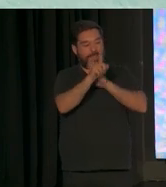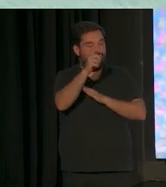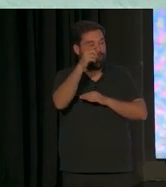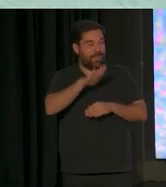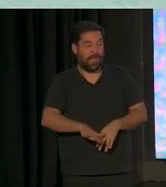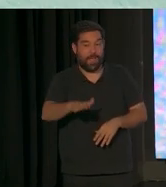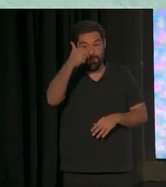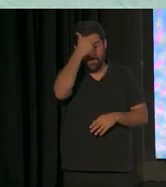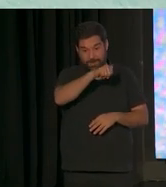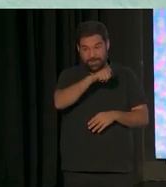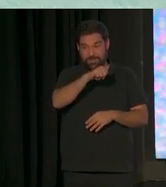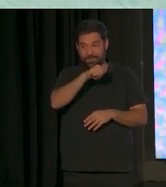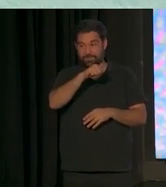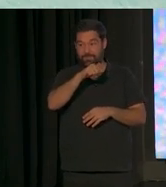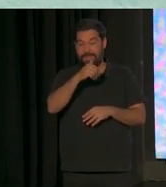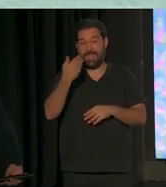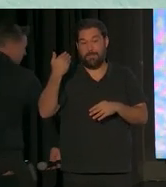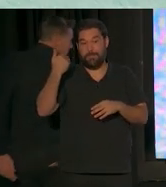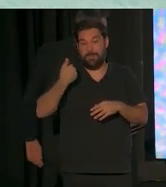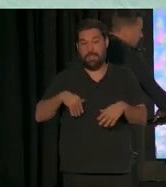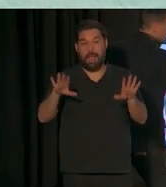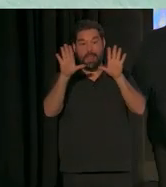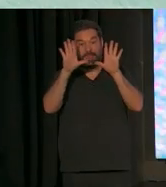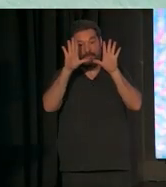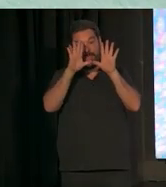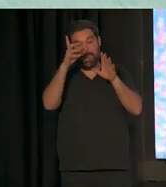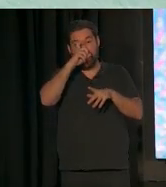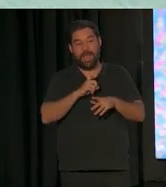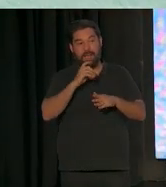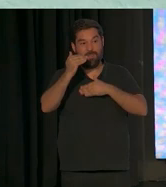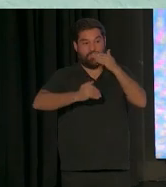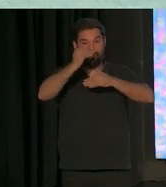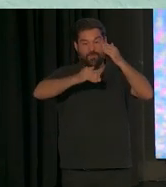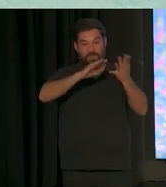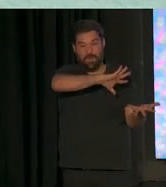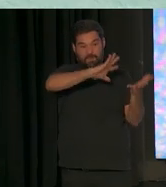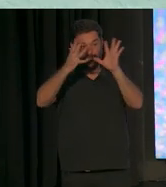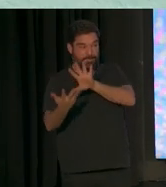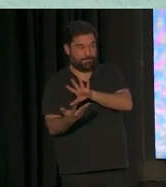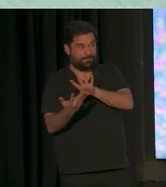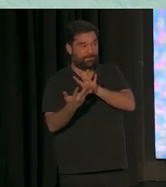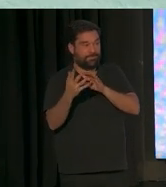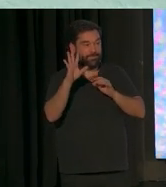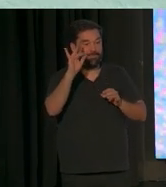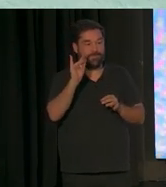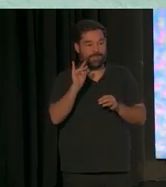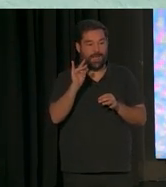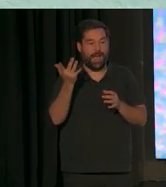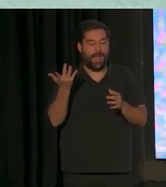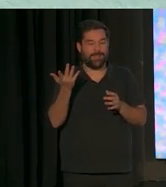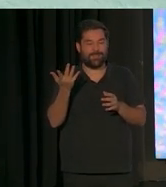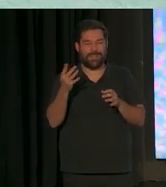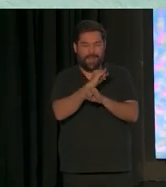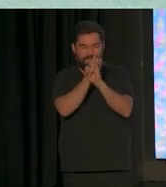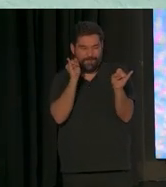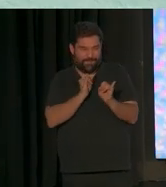ya cumple 6 años, 10 años del proceso de transformación, 6 años de nuestro pequeñín. Sí. ¡Ay, qué feliz me